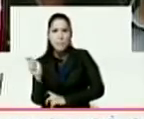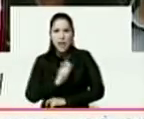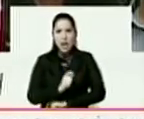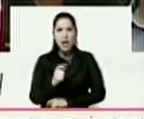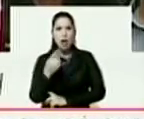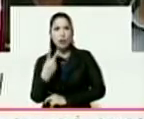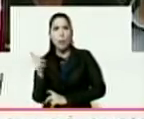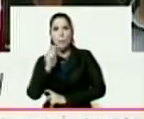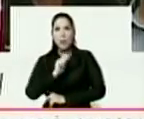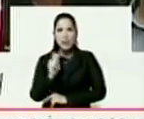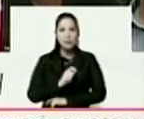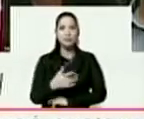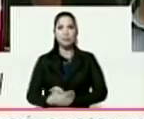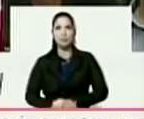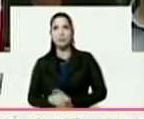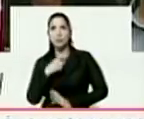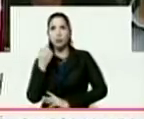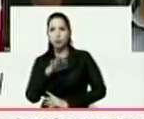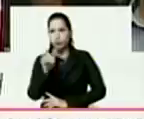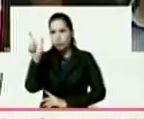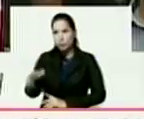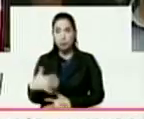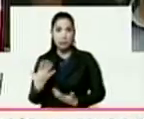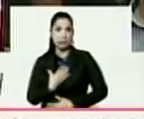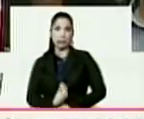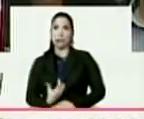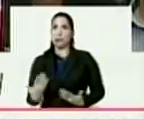final terminan asesinando un ser humano triste